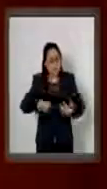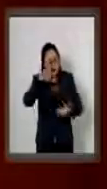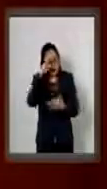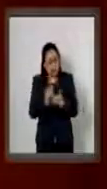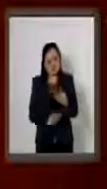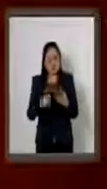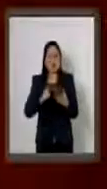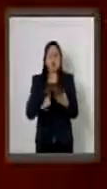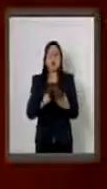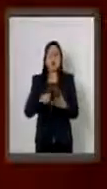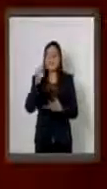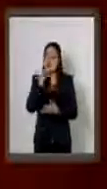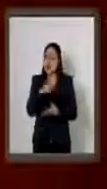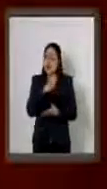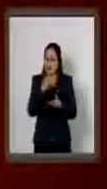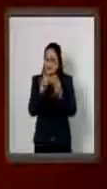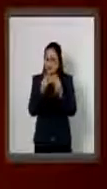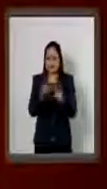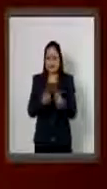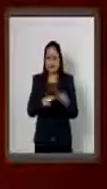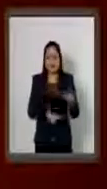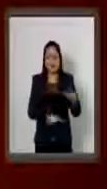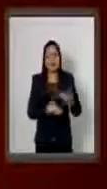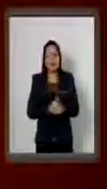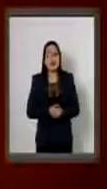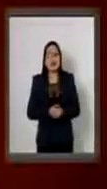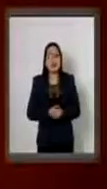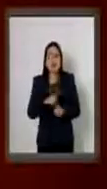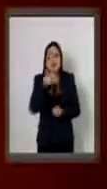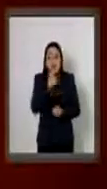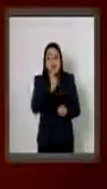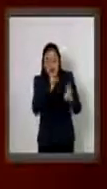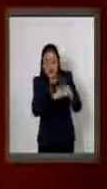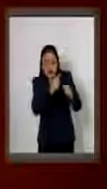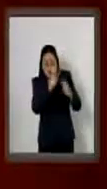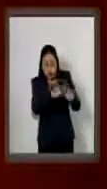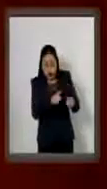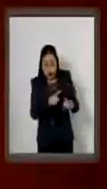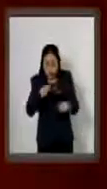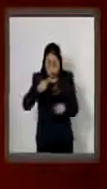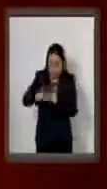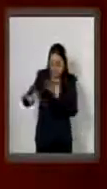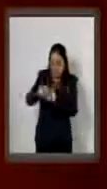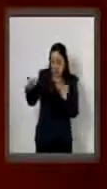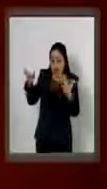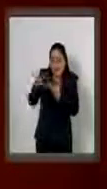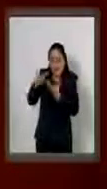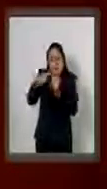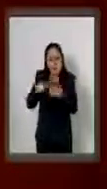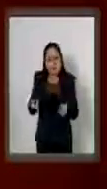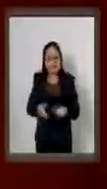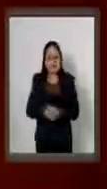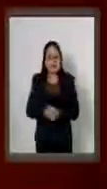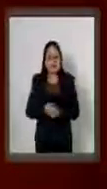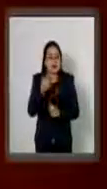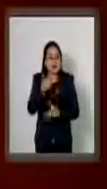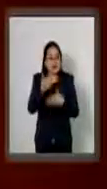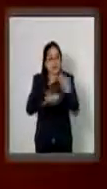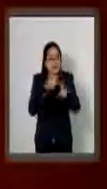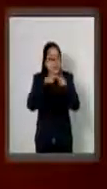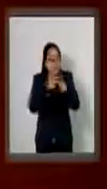México. Si queremos resultados diferentes, hagamos algo diferente. Esto perpetúa lo que